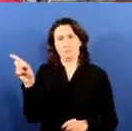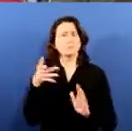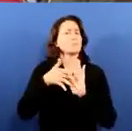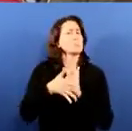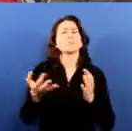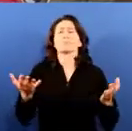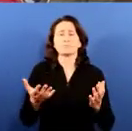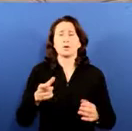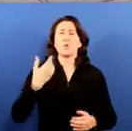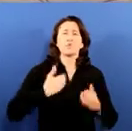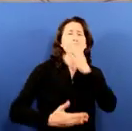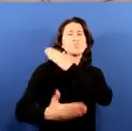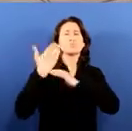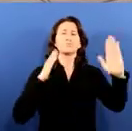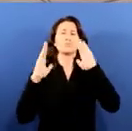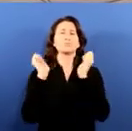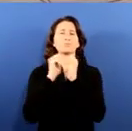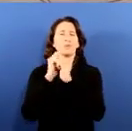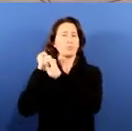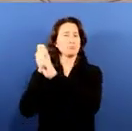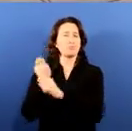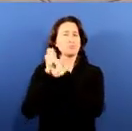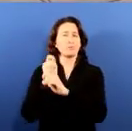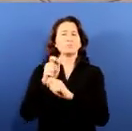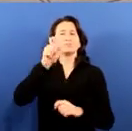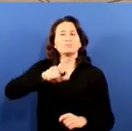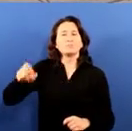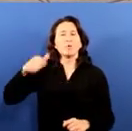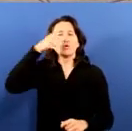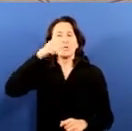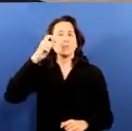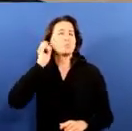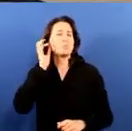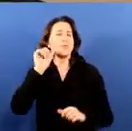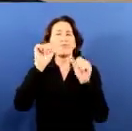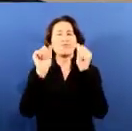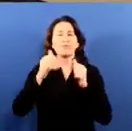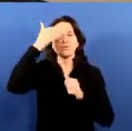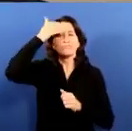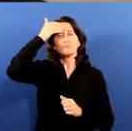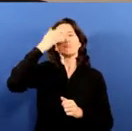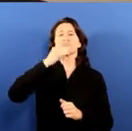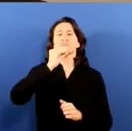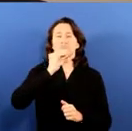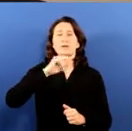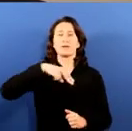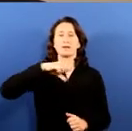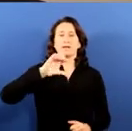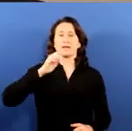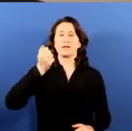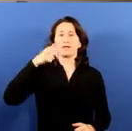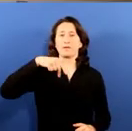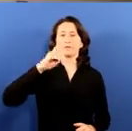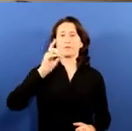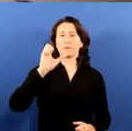Siberia, la última exposición realizada sobre los neandertales, una de las primeras especies humanas que habitó Europa hace más de